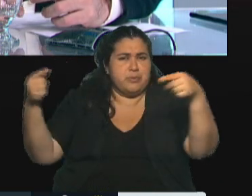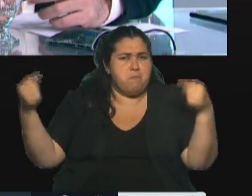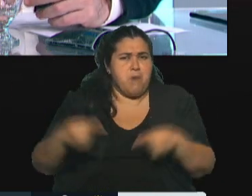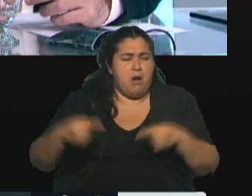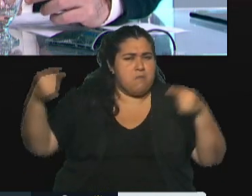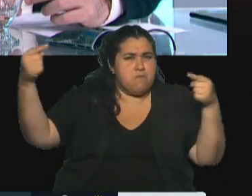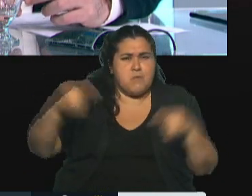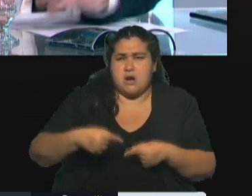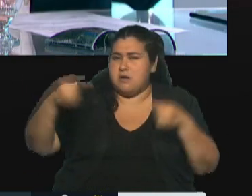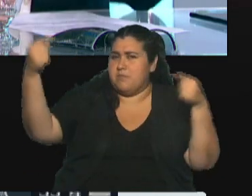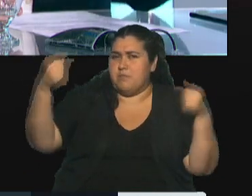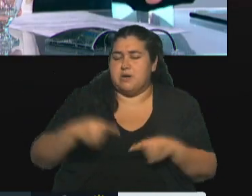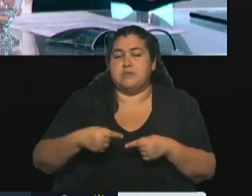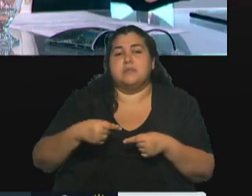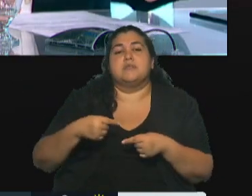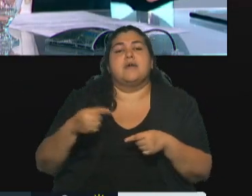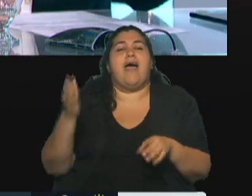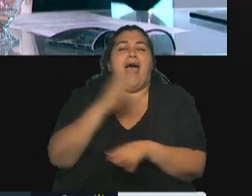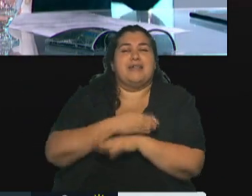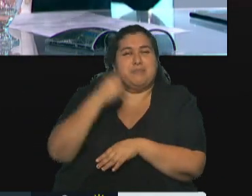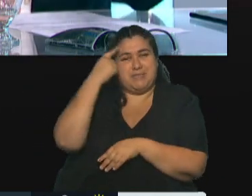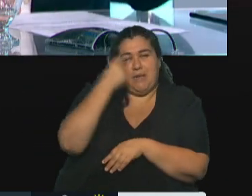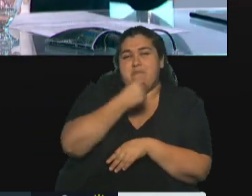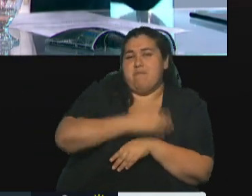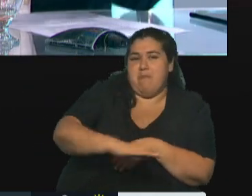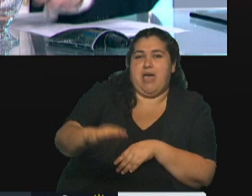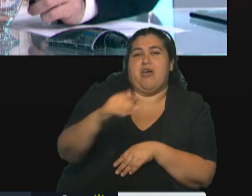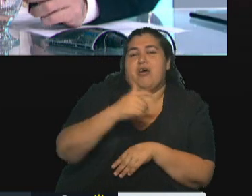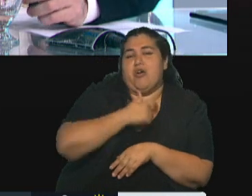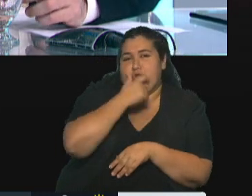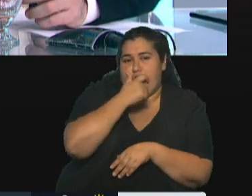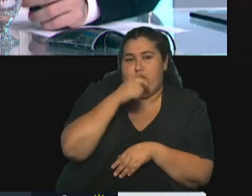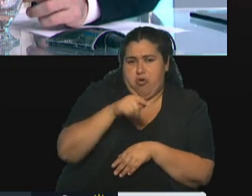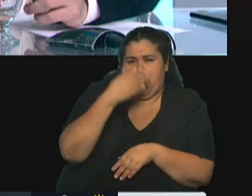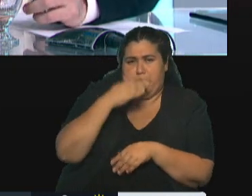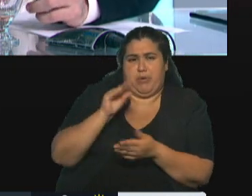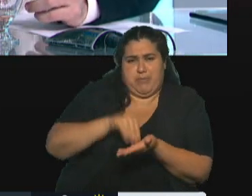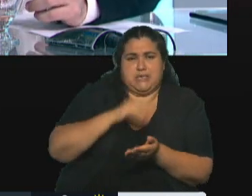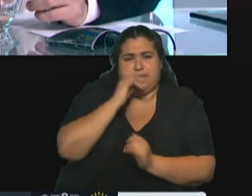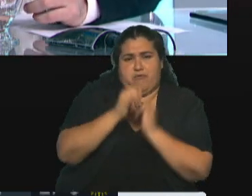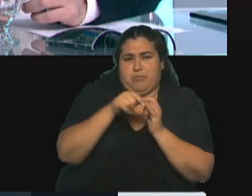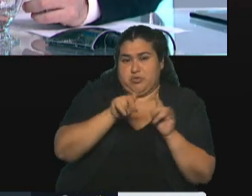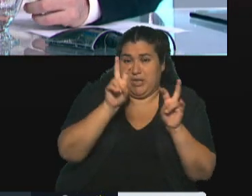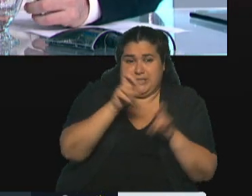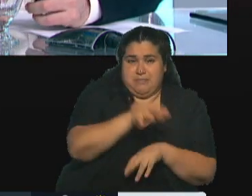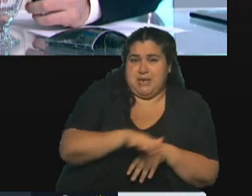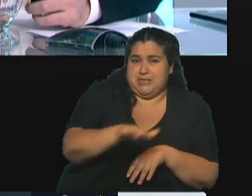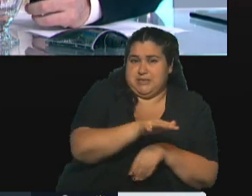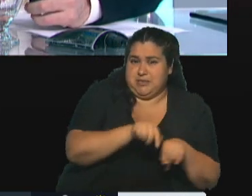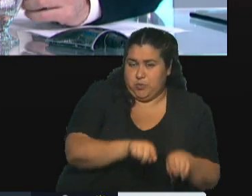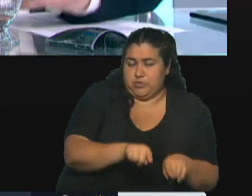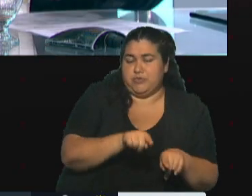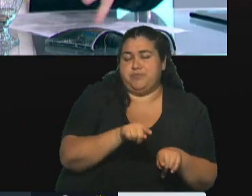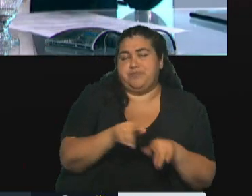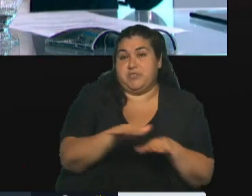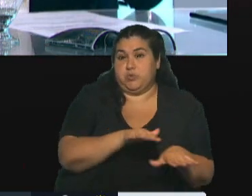vemos que primero lo veíamos en el Mar Rojo. Vamos a recordar y vamos a actualizar también la información de lo que sucede allí y esta